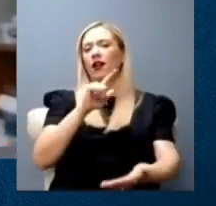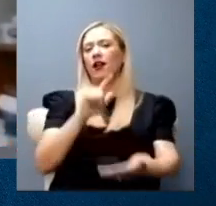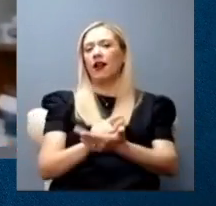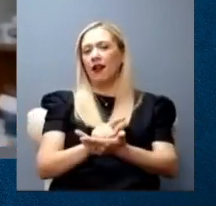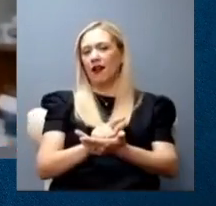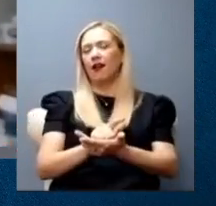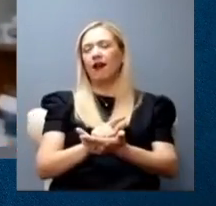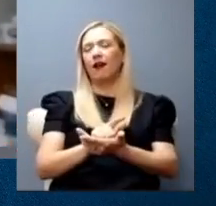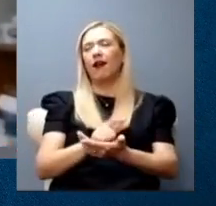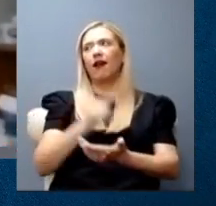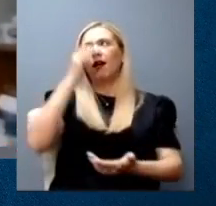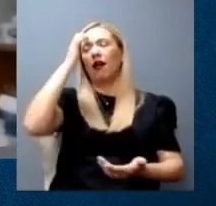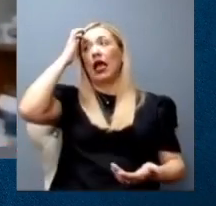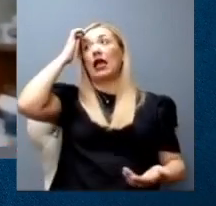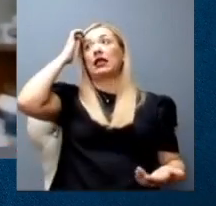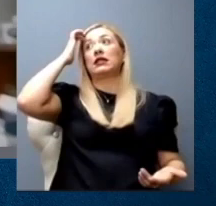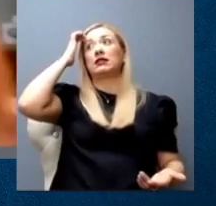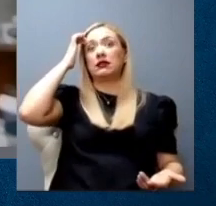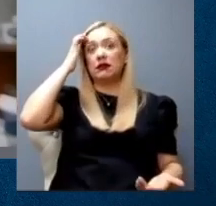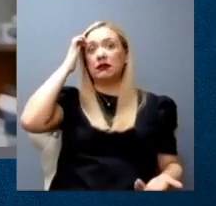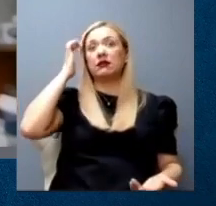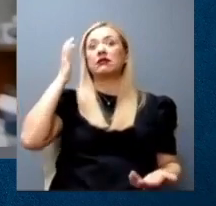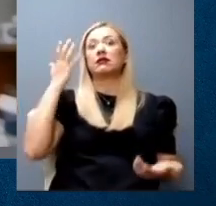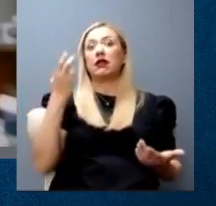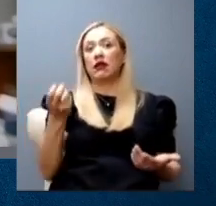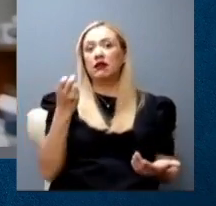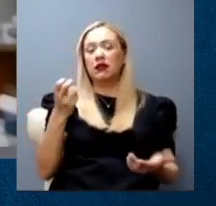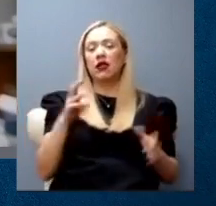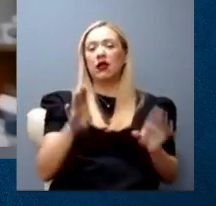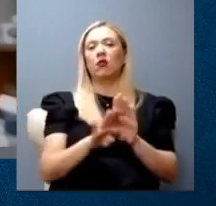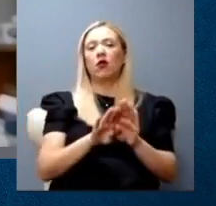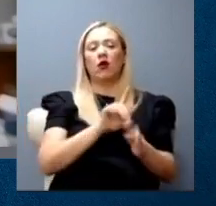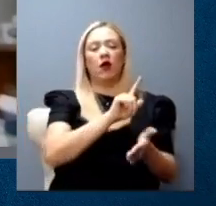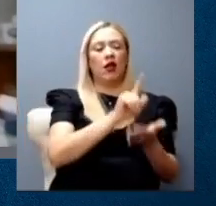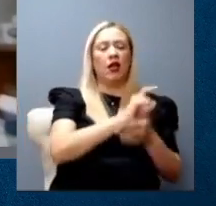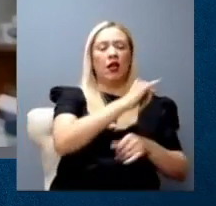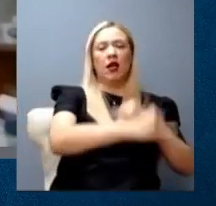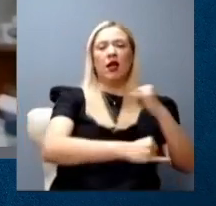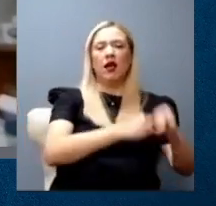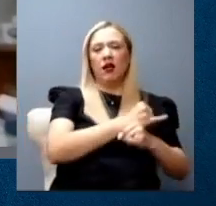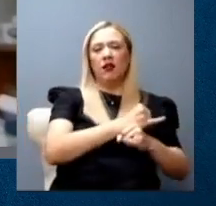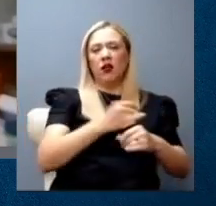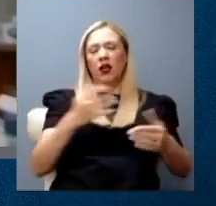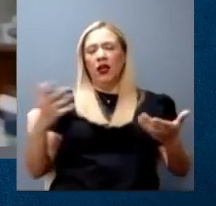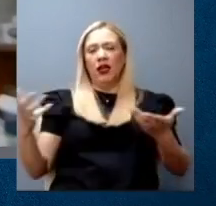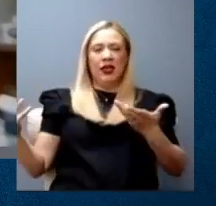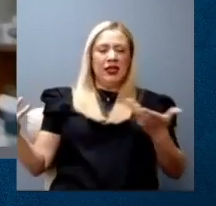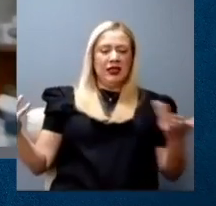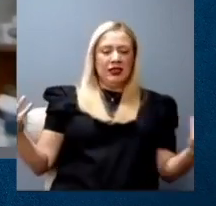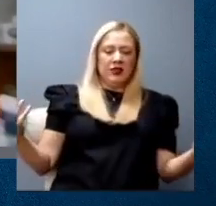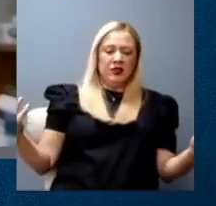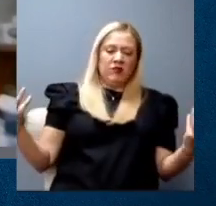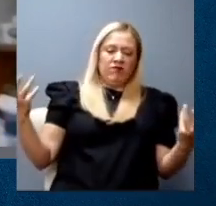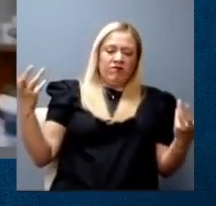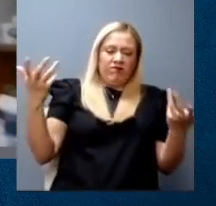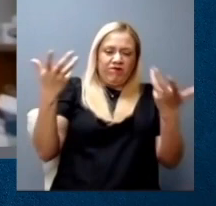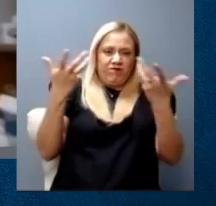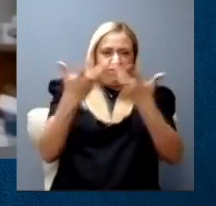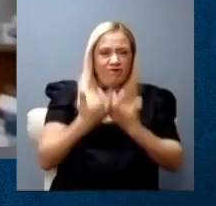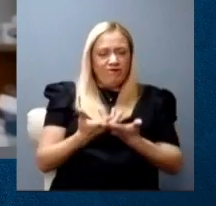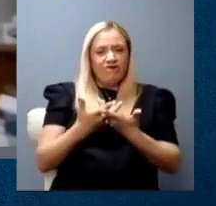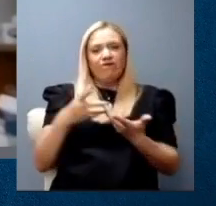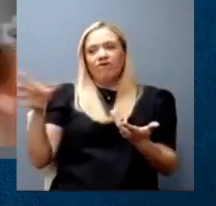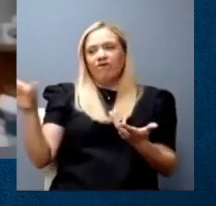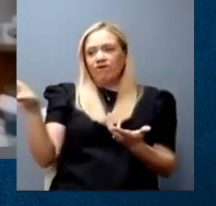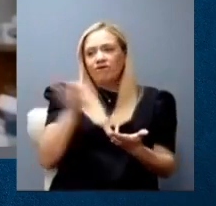tener un quiebre fundamental en el derecho internacional en la medida que se van a reconocer otros sujetos de